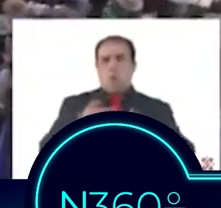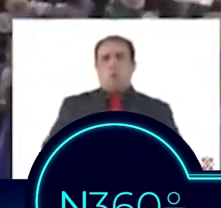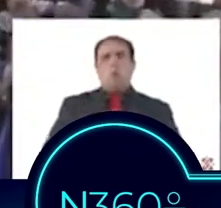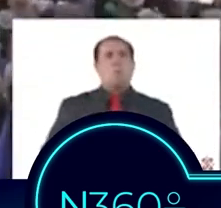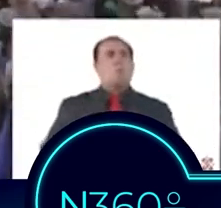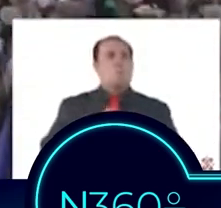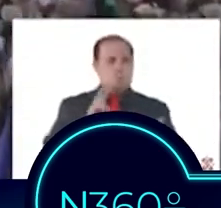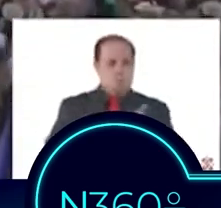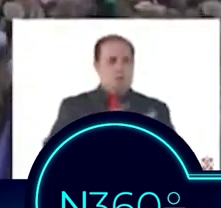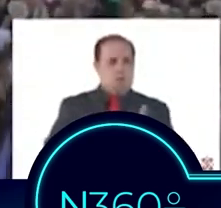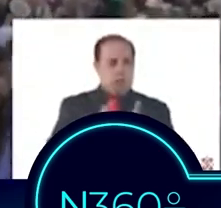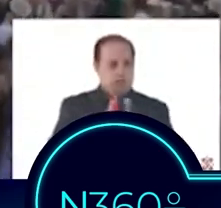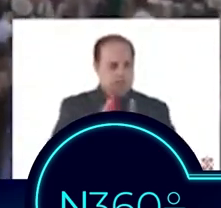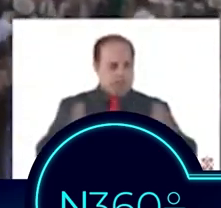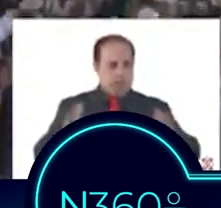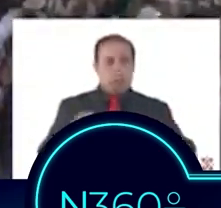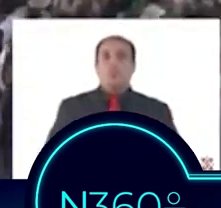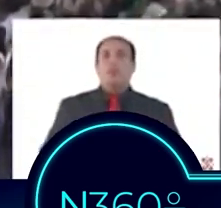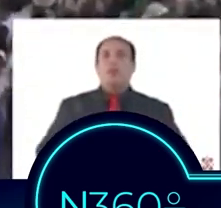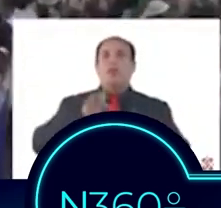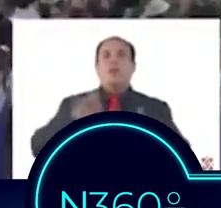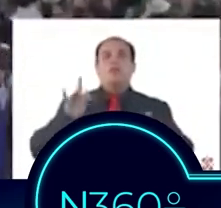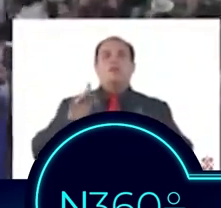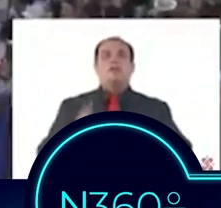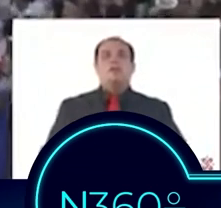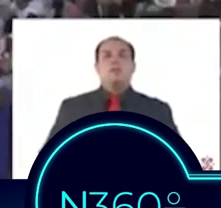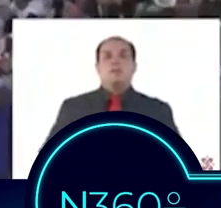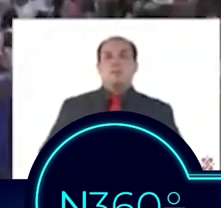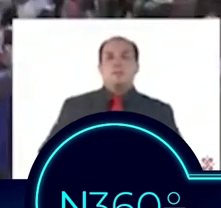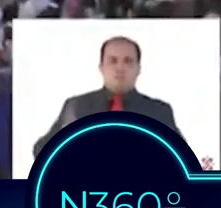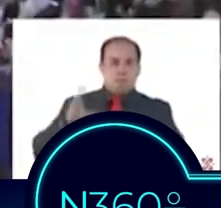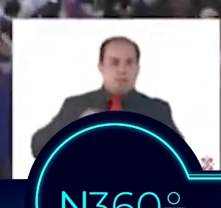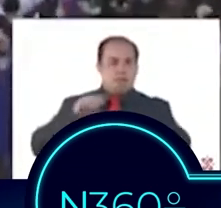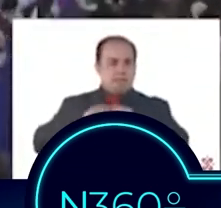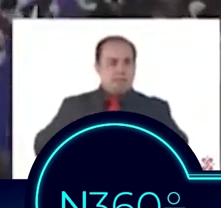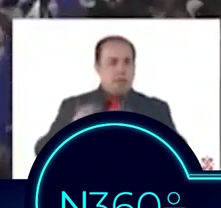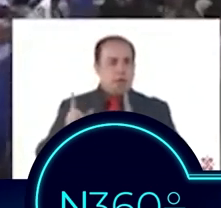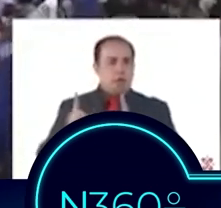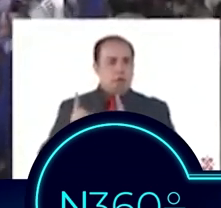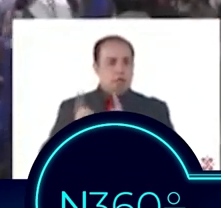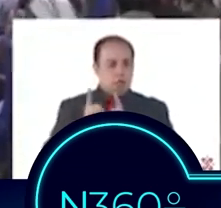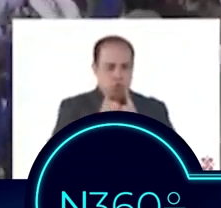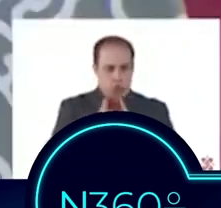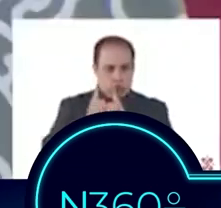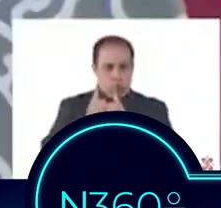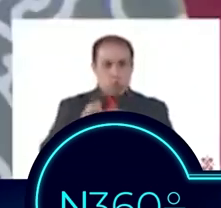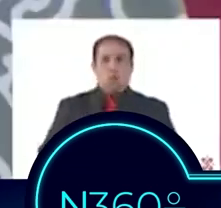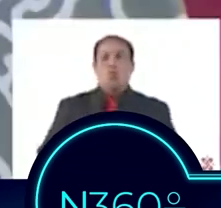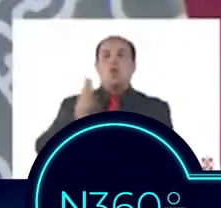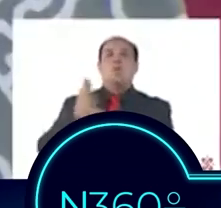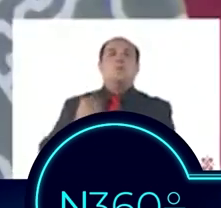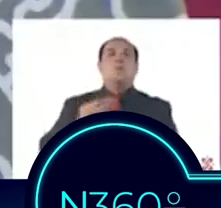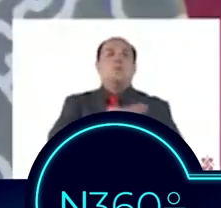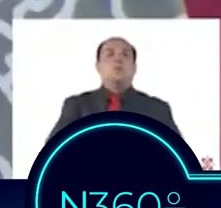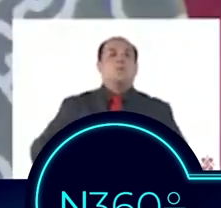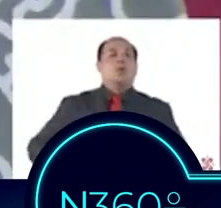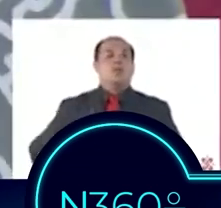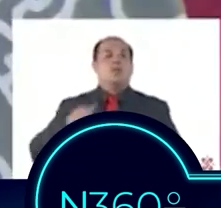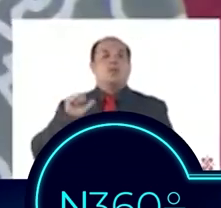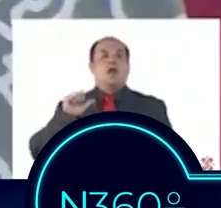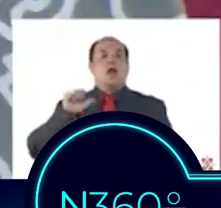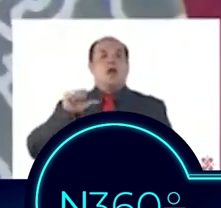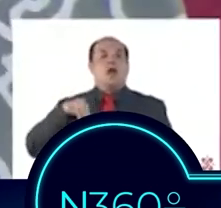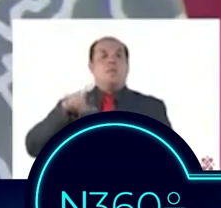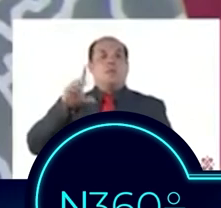alarmante y ya no son ochocientas cuentas ahora ya llevo contadas acerca de cuatro mil y algo así pues costaría bastante dinero